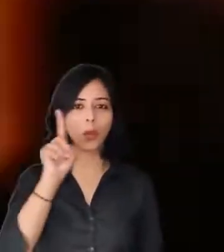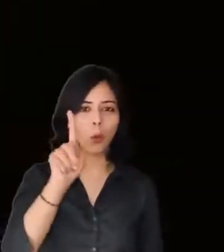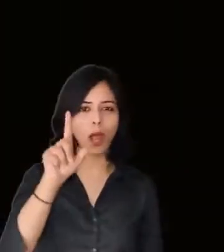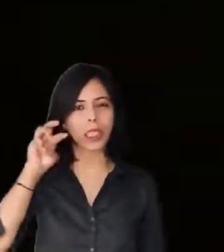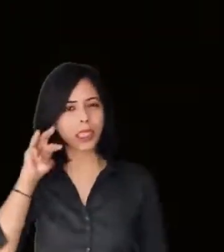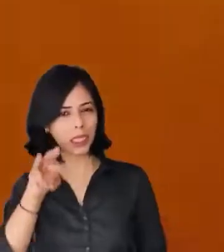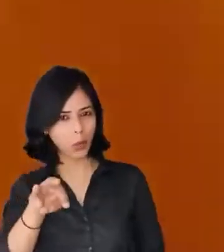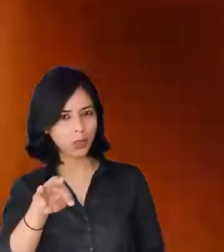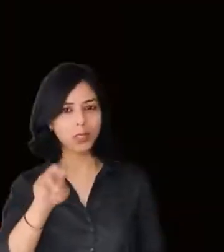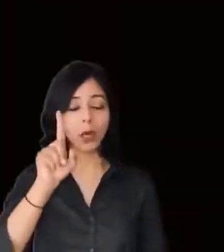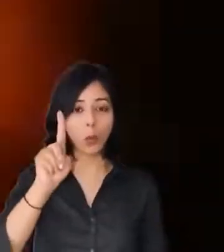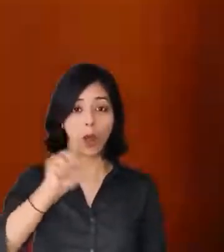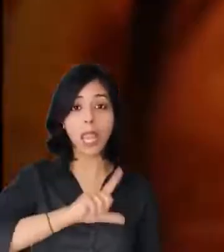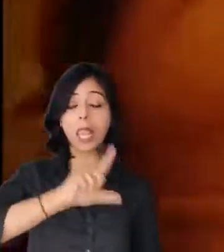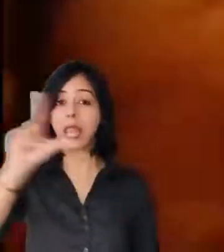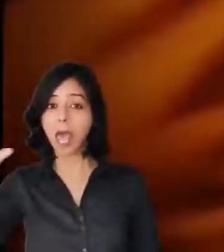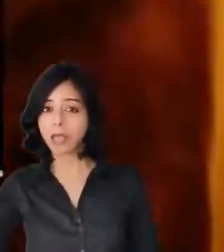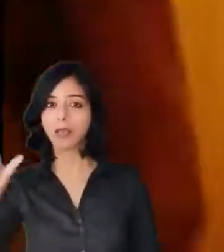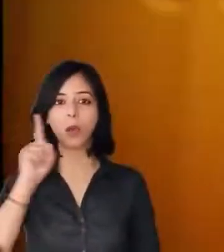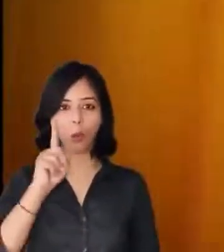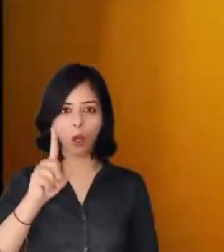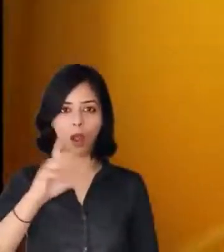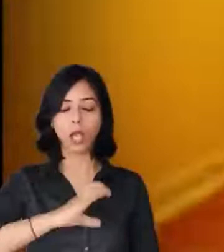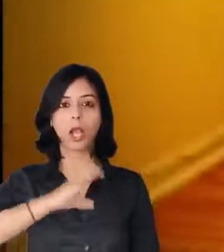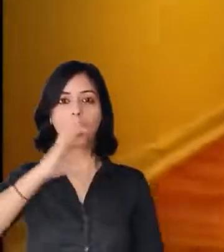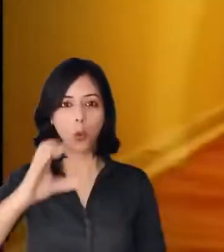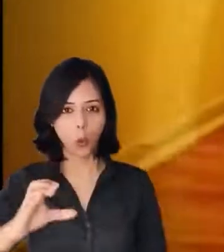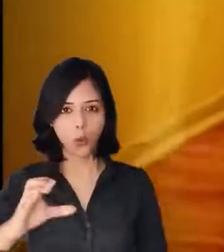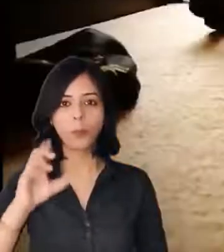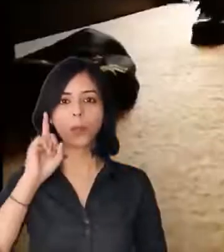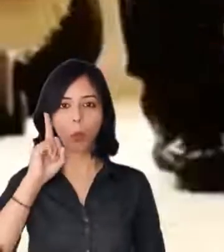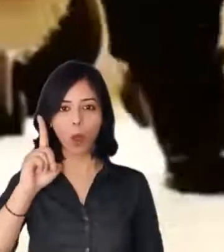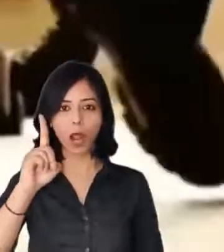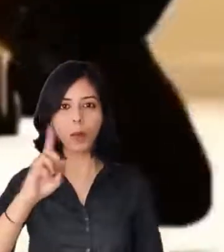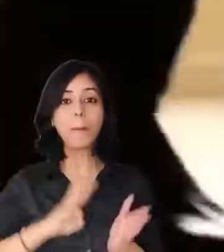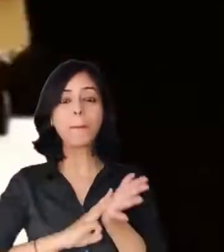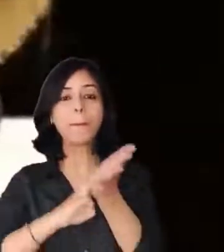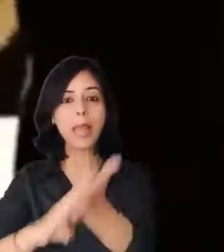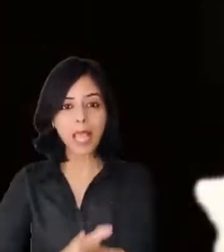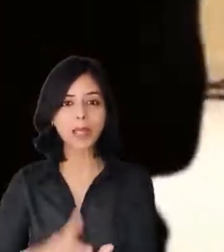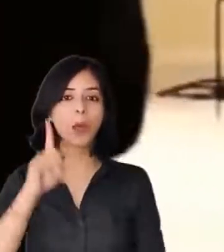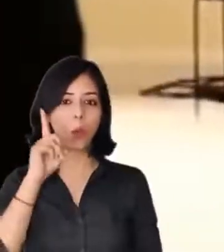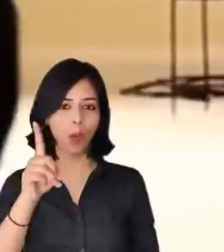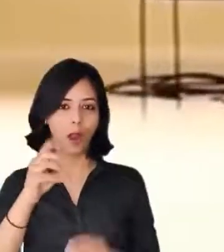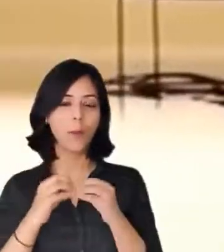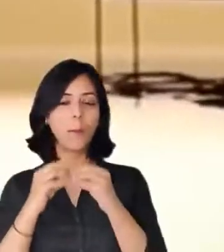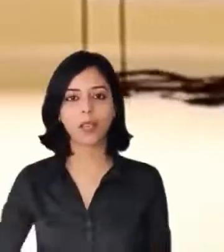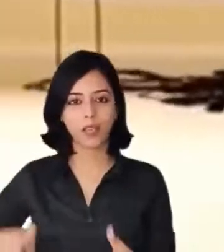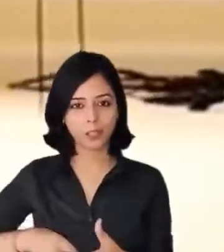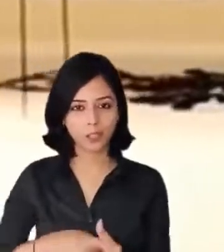Jimmy contó que, tras matar a Robin, Paxton le advirtió cuáles serían las consecuencias si acudía a la